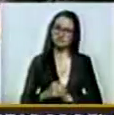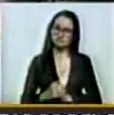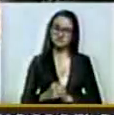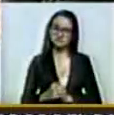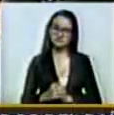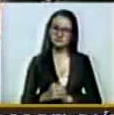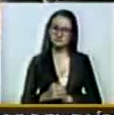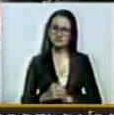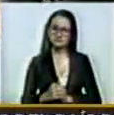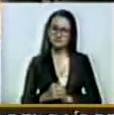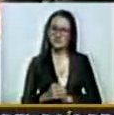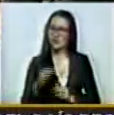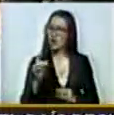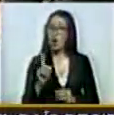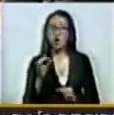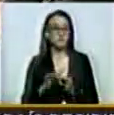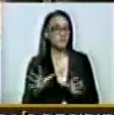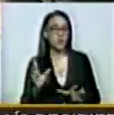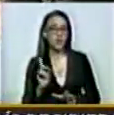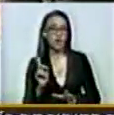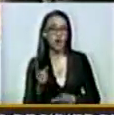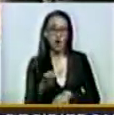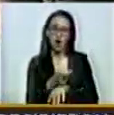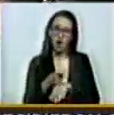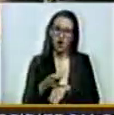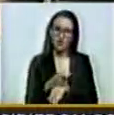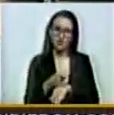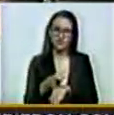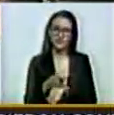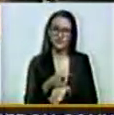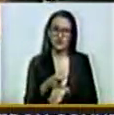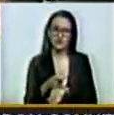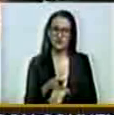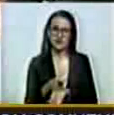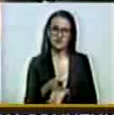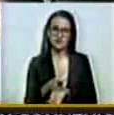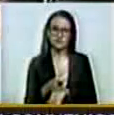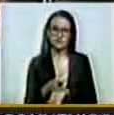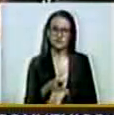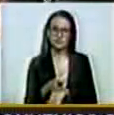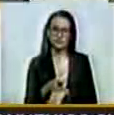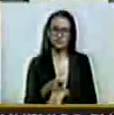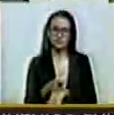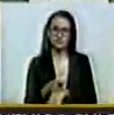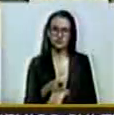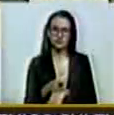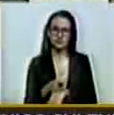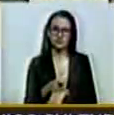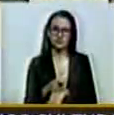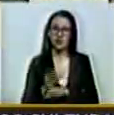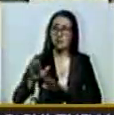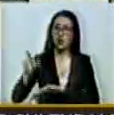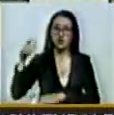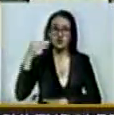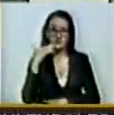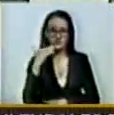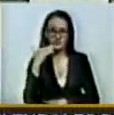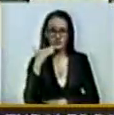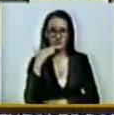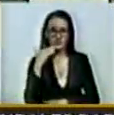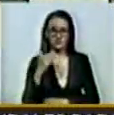No es casual que incluso gobiernos de signo pro-yanqui, para ser diplomáticos, estamos en la